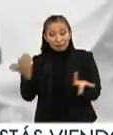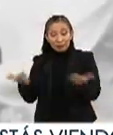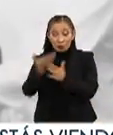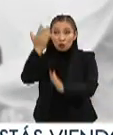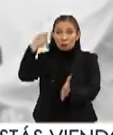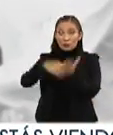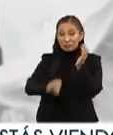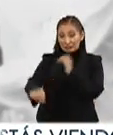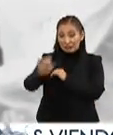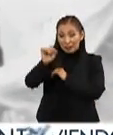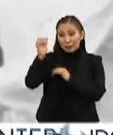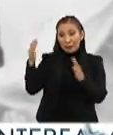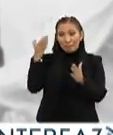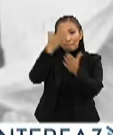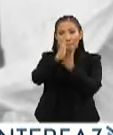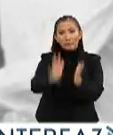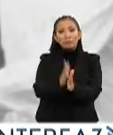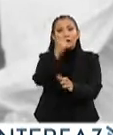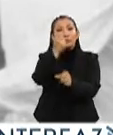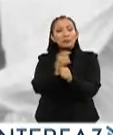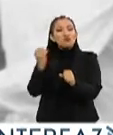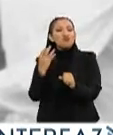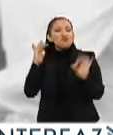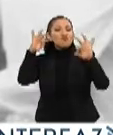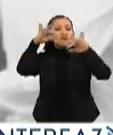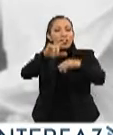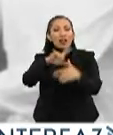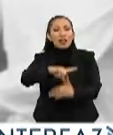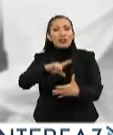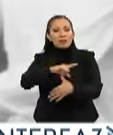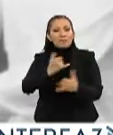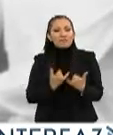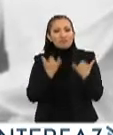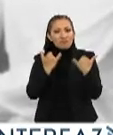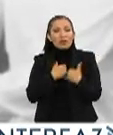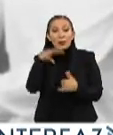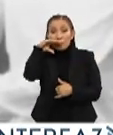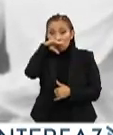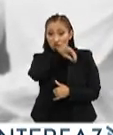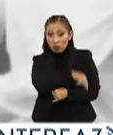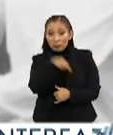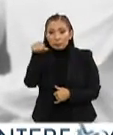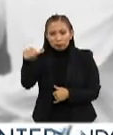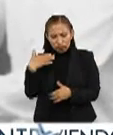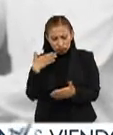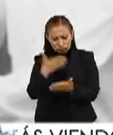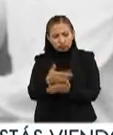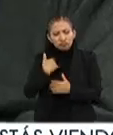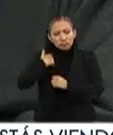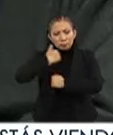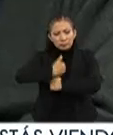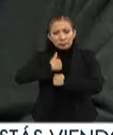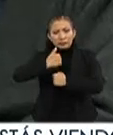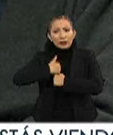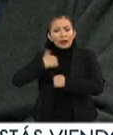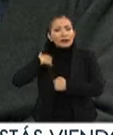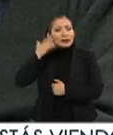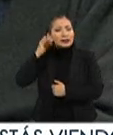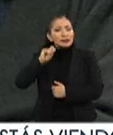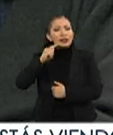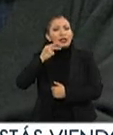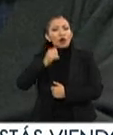de los 60, como participante del primer Congreso Latinoamericano de Juventudes en Cuba, se alistó como soldado en Santiago de